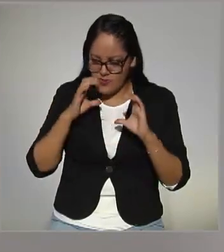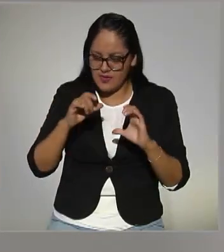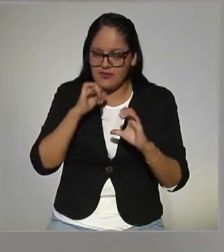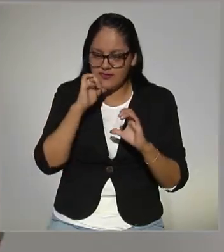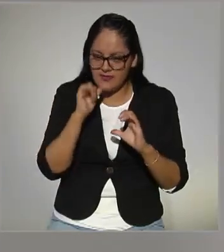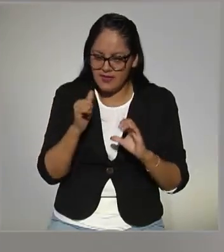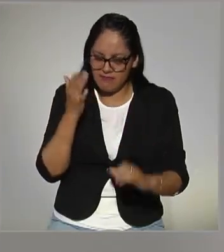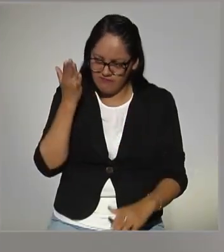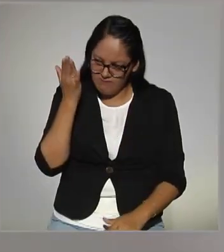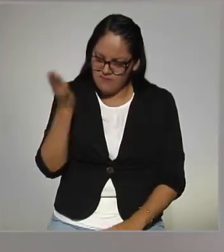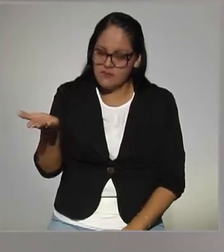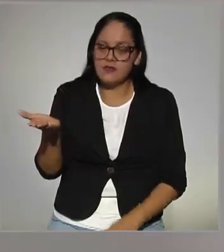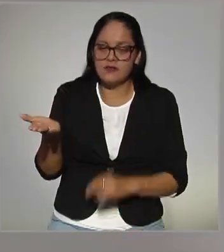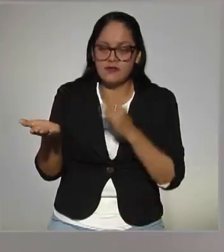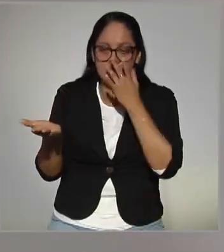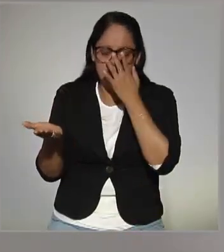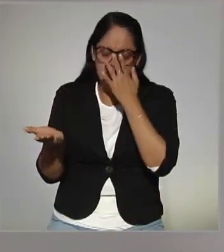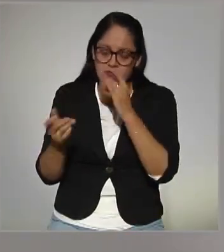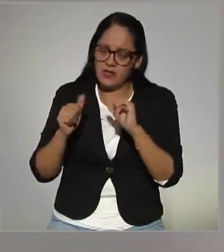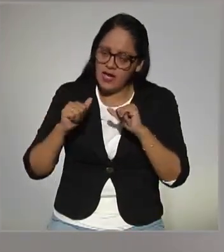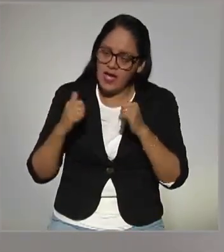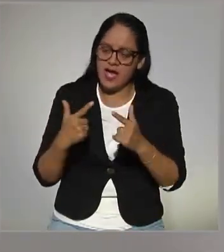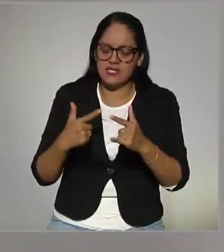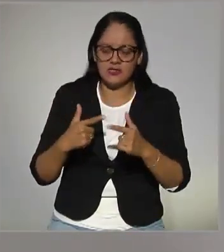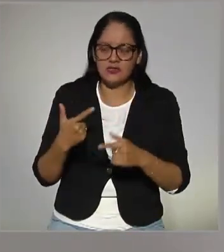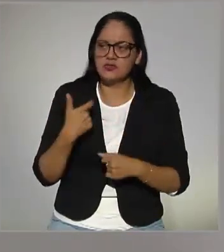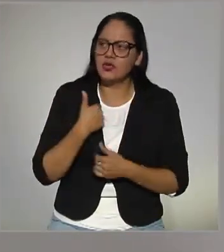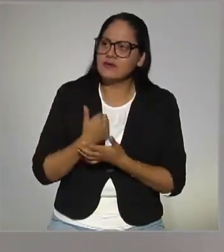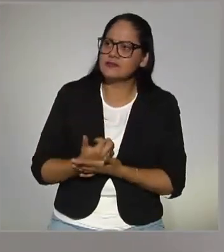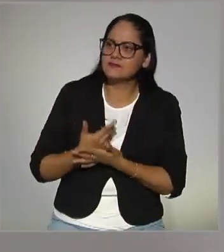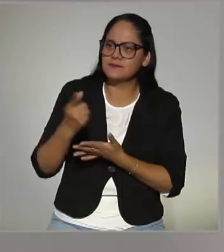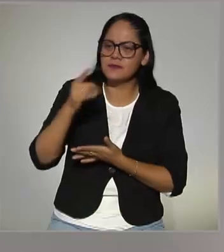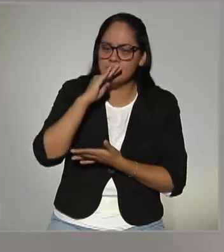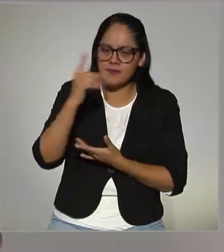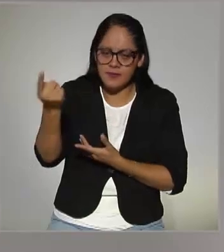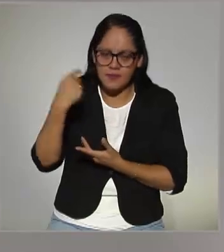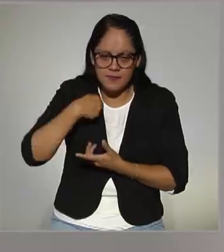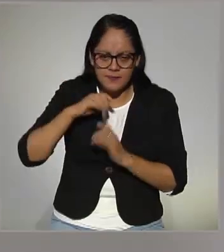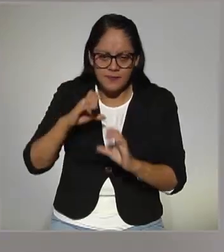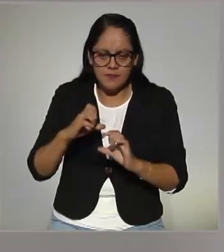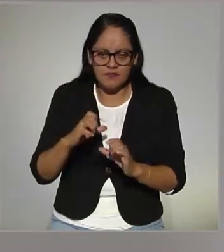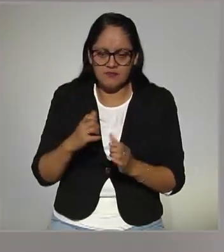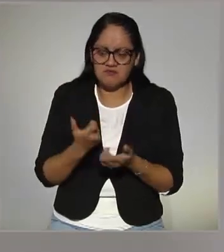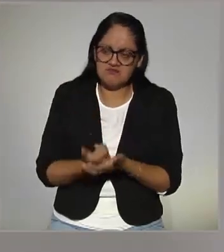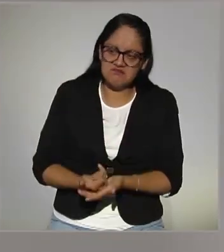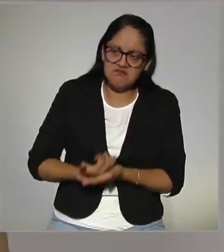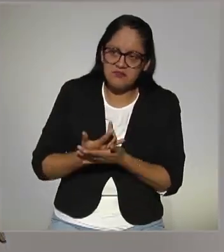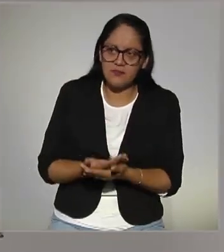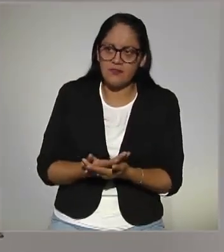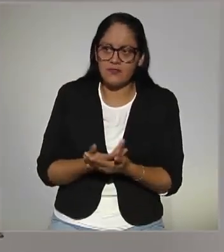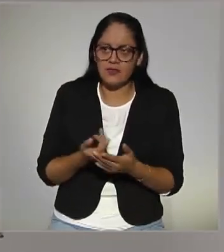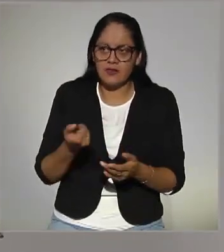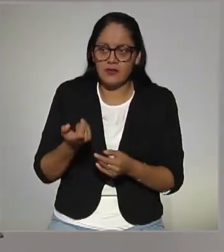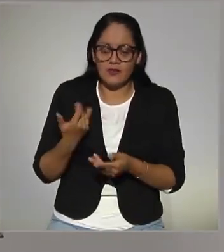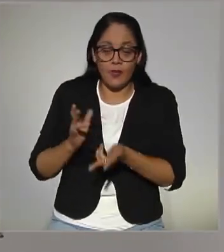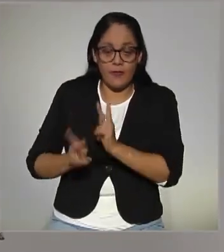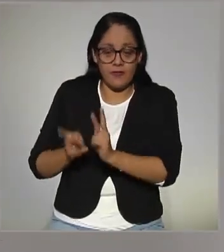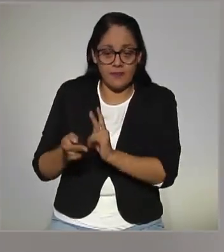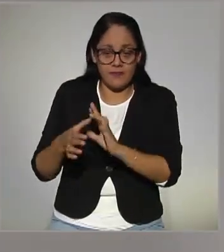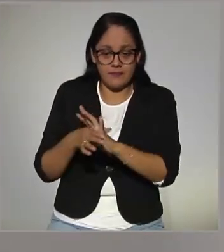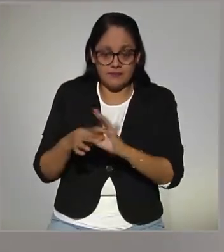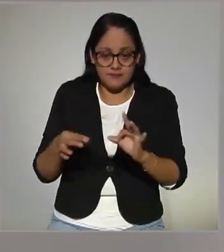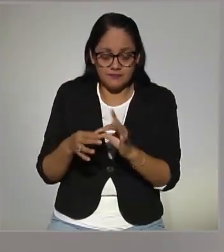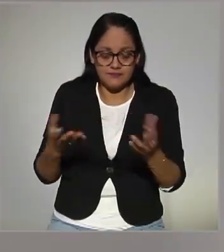demanda, es decir, es la queja de algo que en principio se esperaba o se esperaría de una madre y que tenía que ver con lo que comentábamos también, ¿no? Es